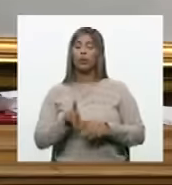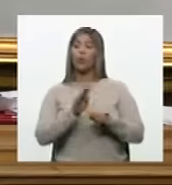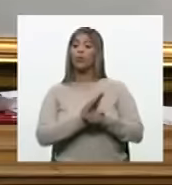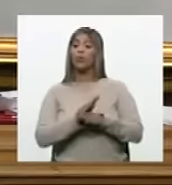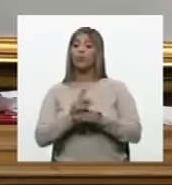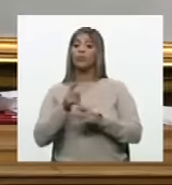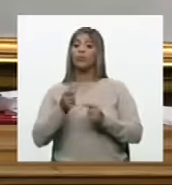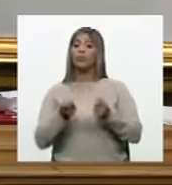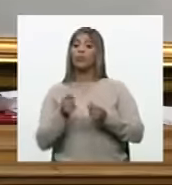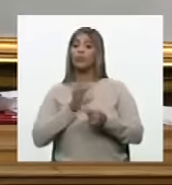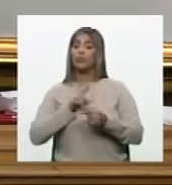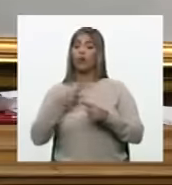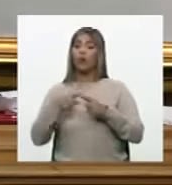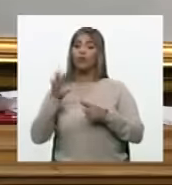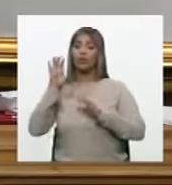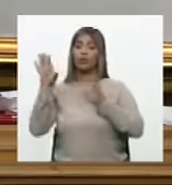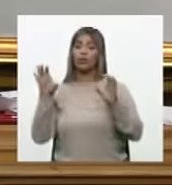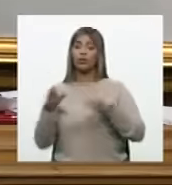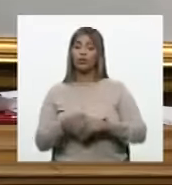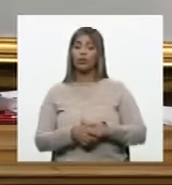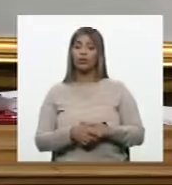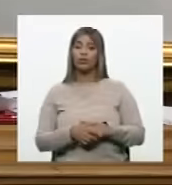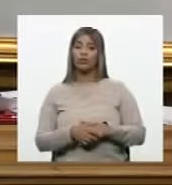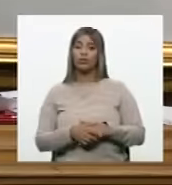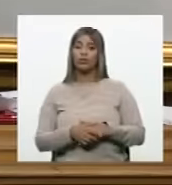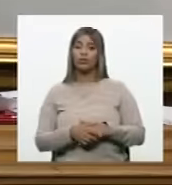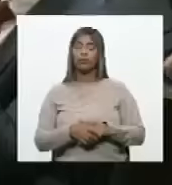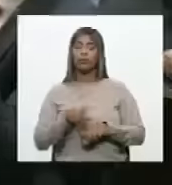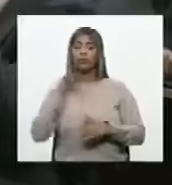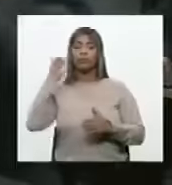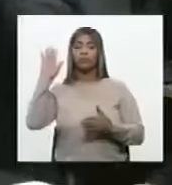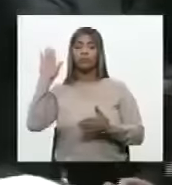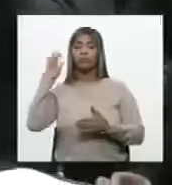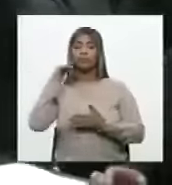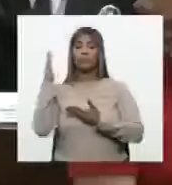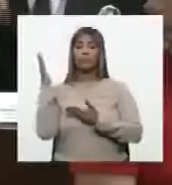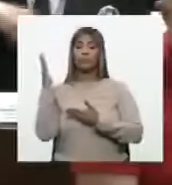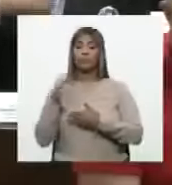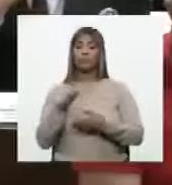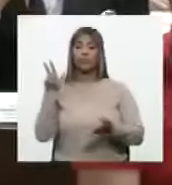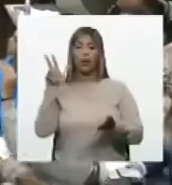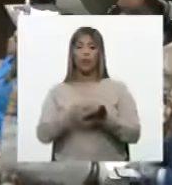de bienes en el extranjero. En consideración, aprobado.